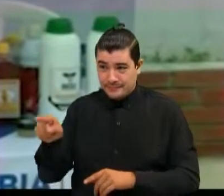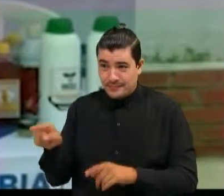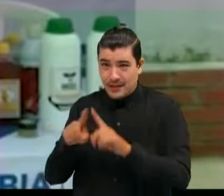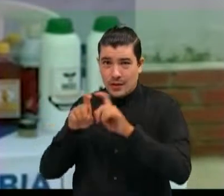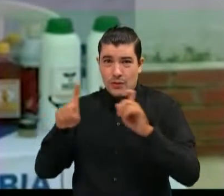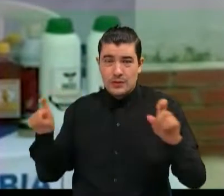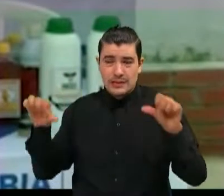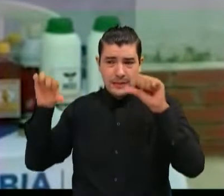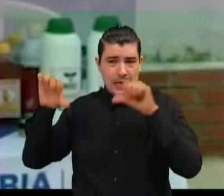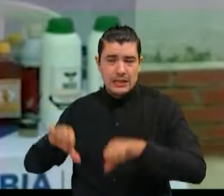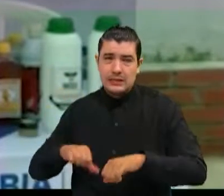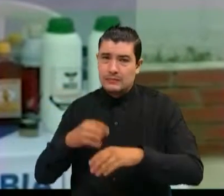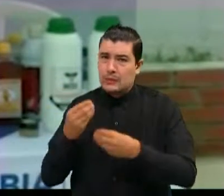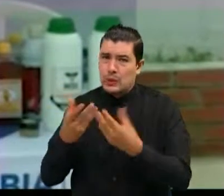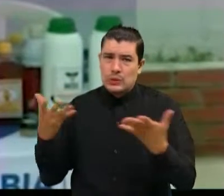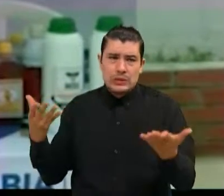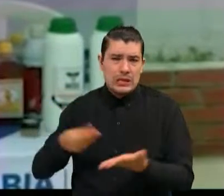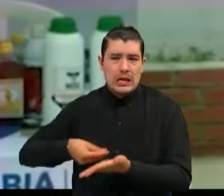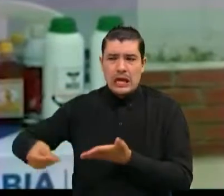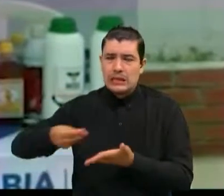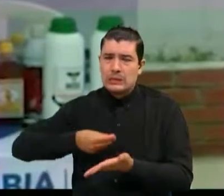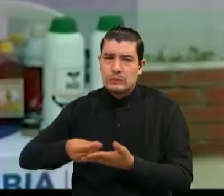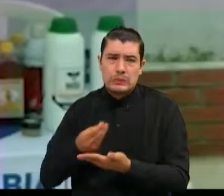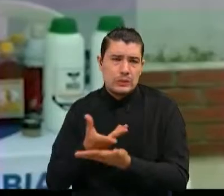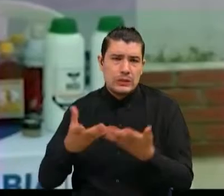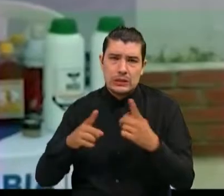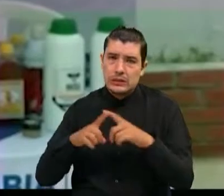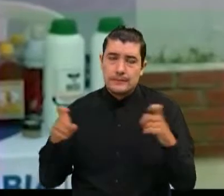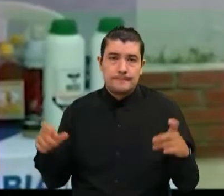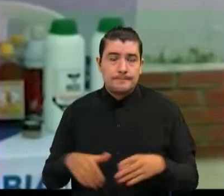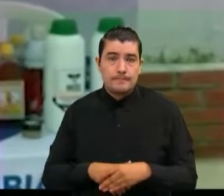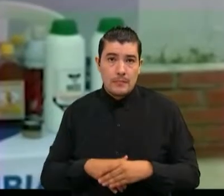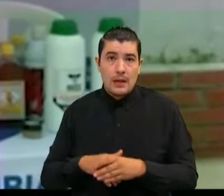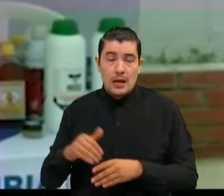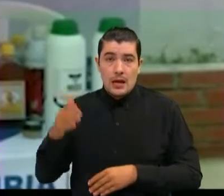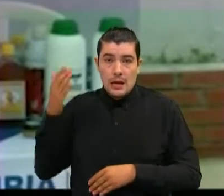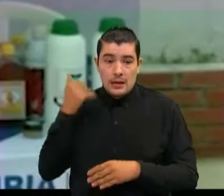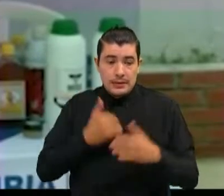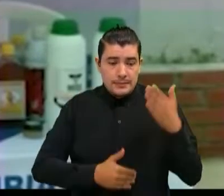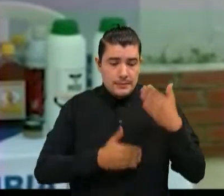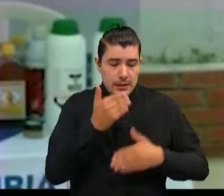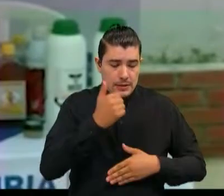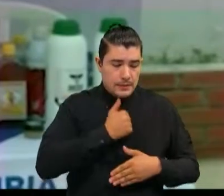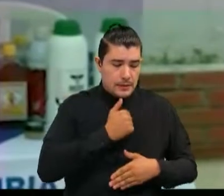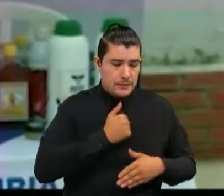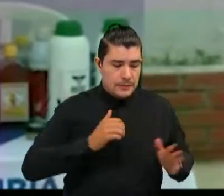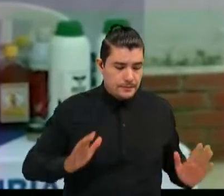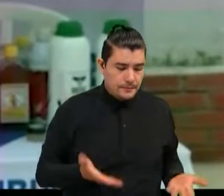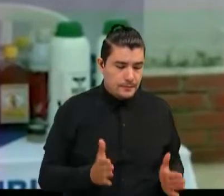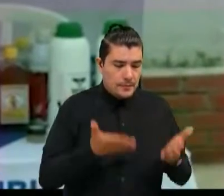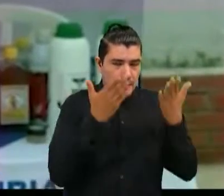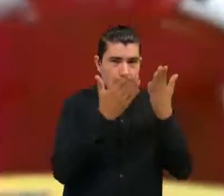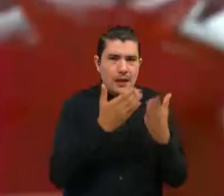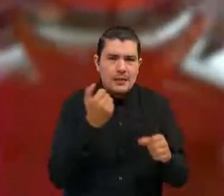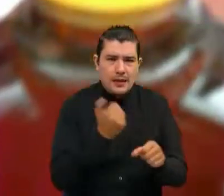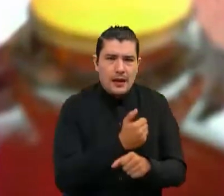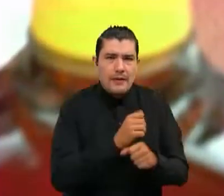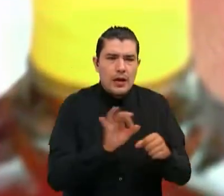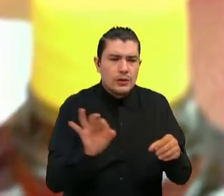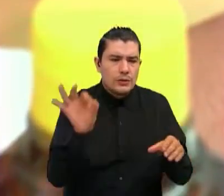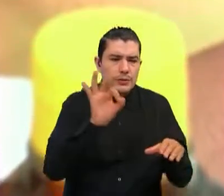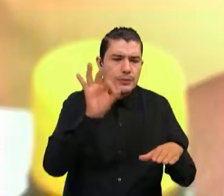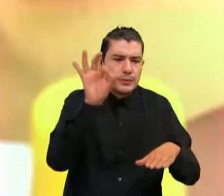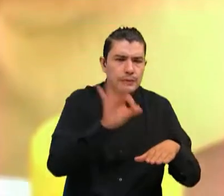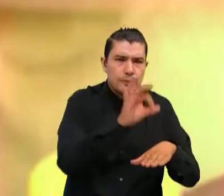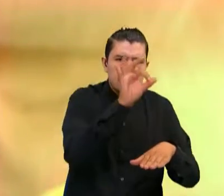es más lo que se gasta también que lo que produce. Nosotros empezamos con nuestro emprendimiento, nosotros trabajamos a base de las abejas, nuestro proyecto es de